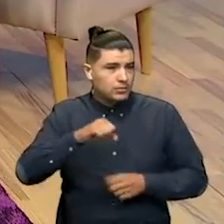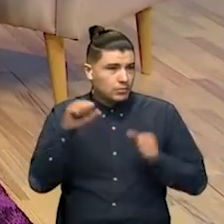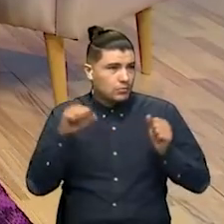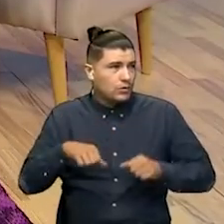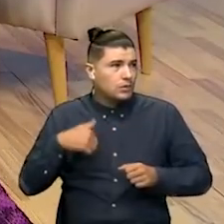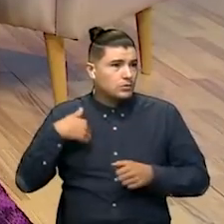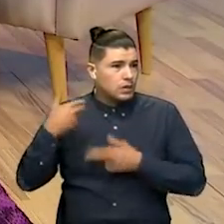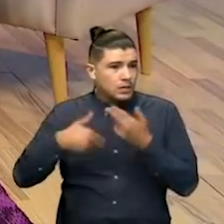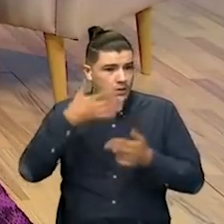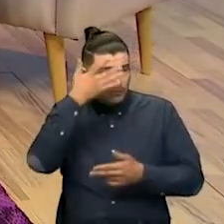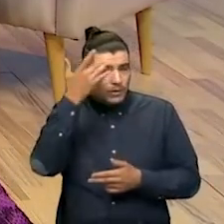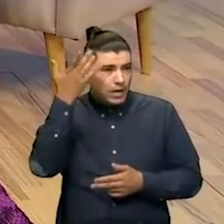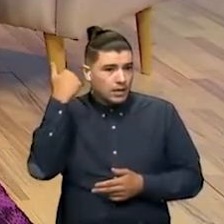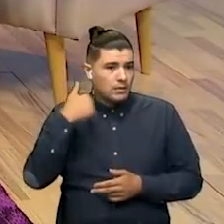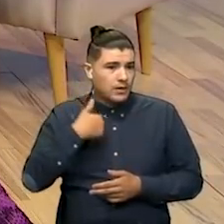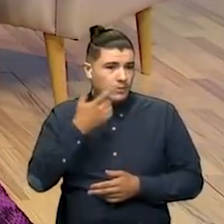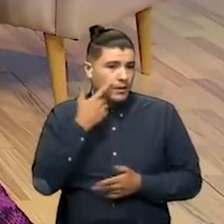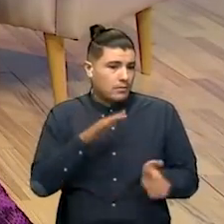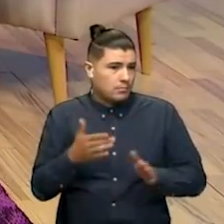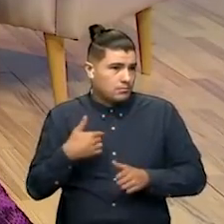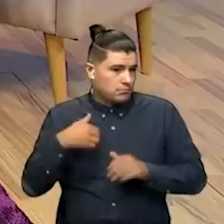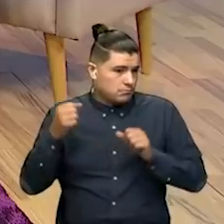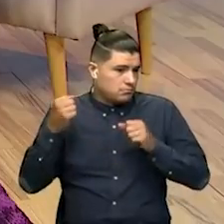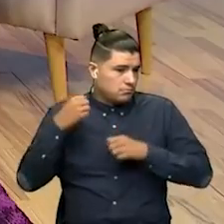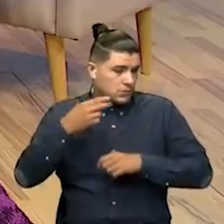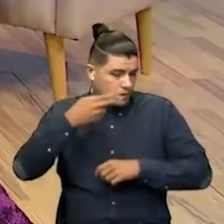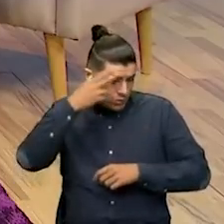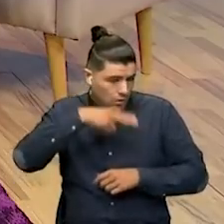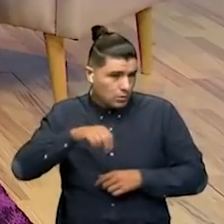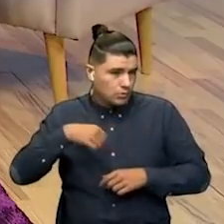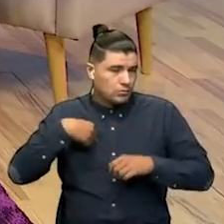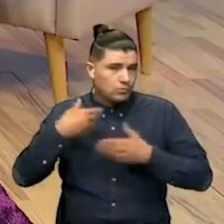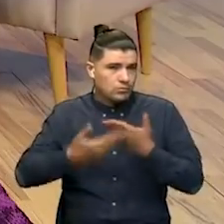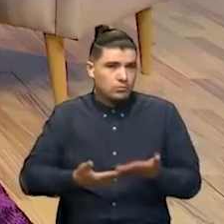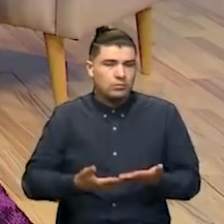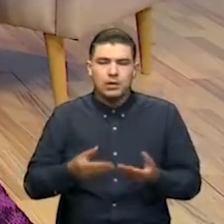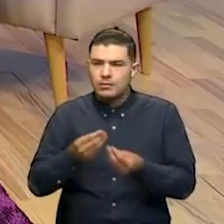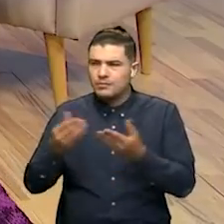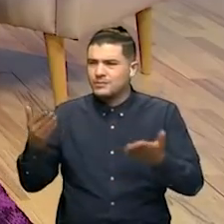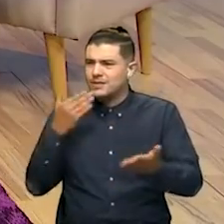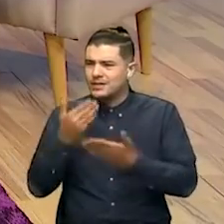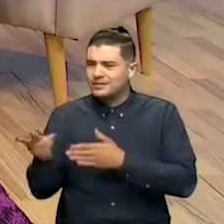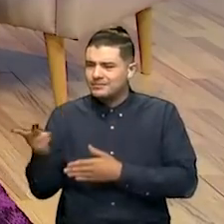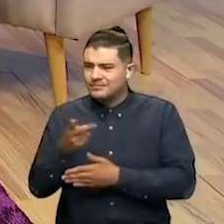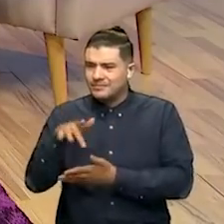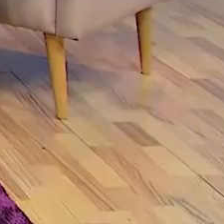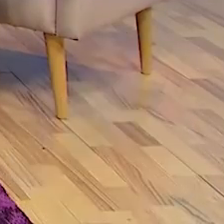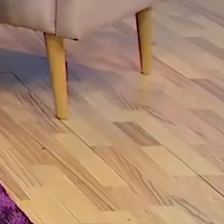tenga a pesar de que fue excluido, como lo decía el televidente. Abogado, muchas gracias, doctora Marlene, por su